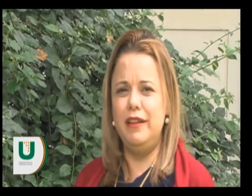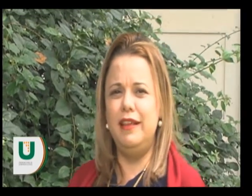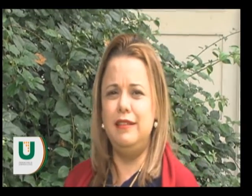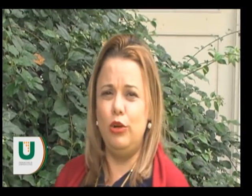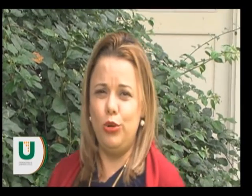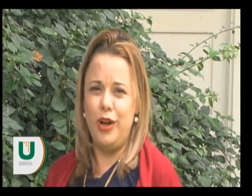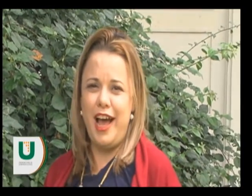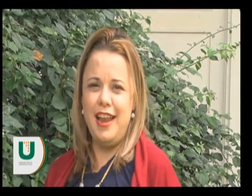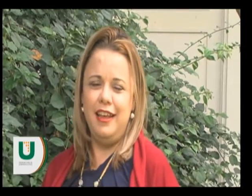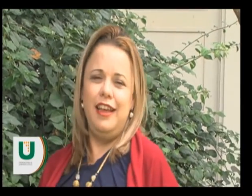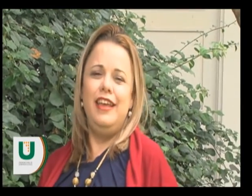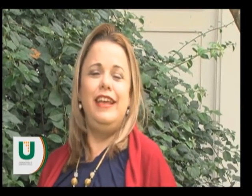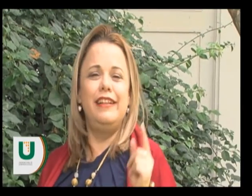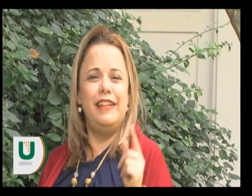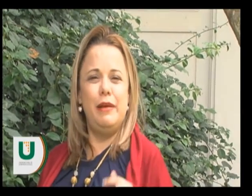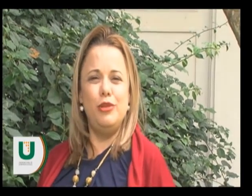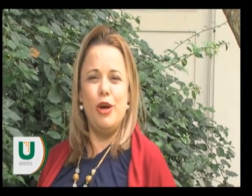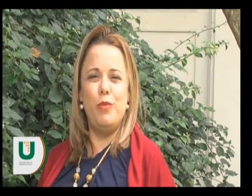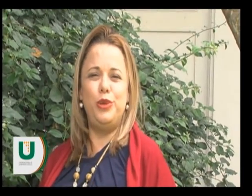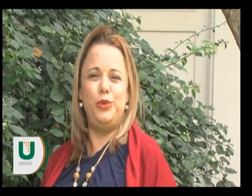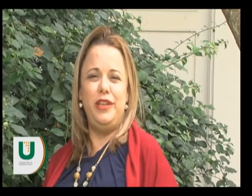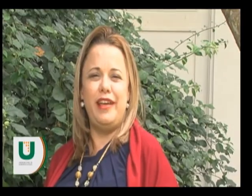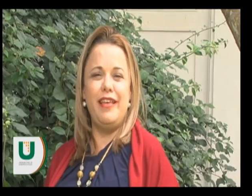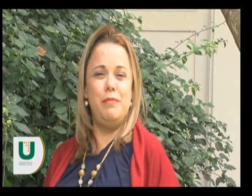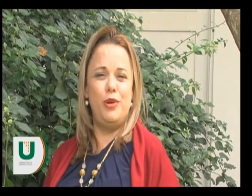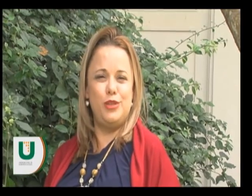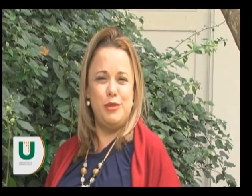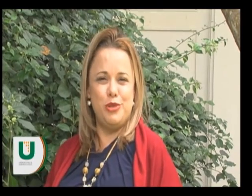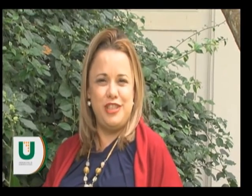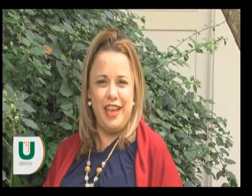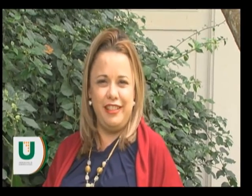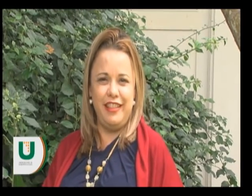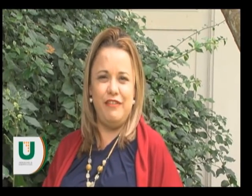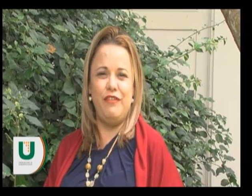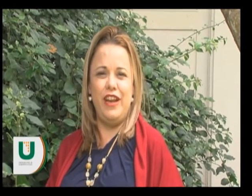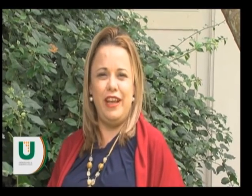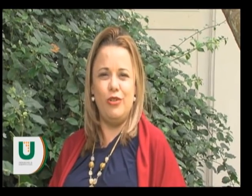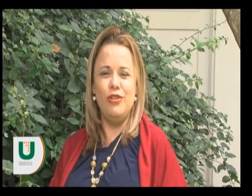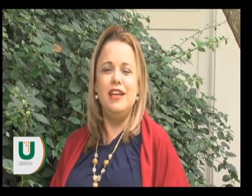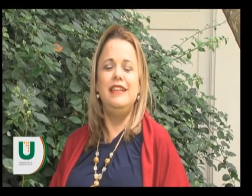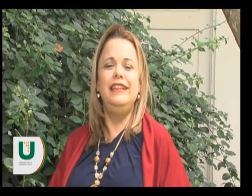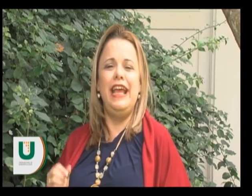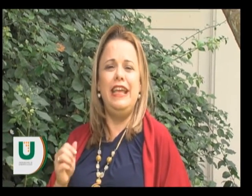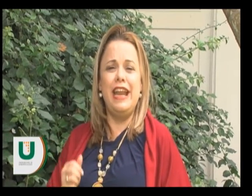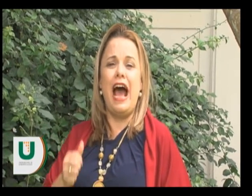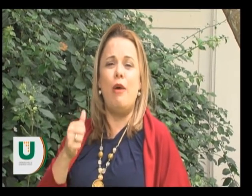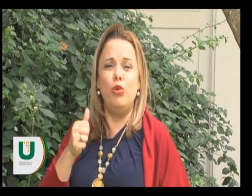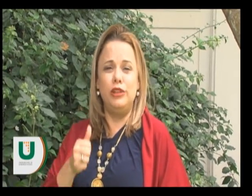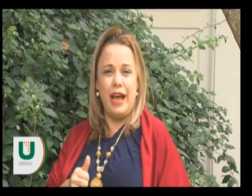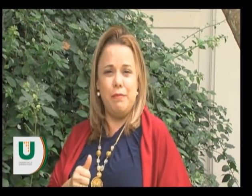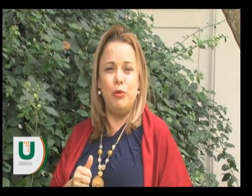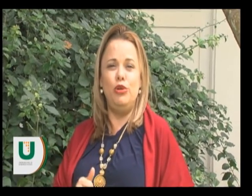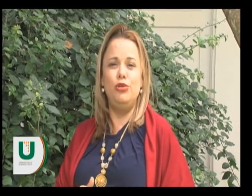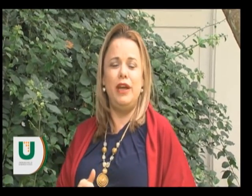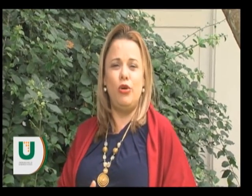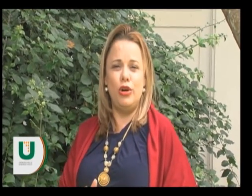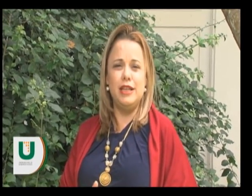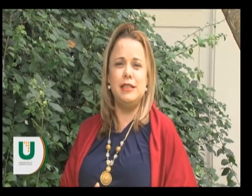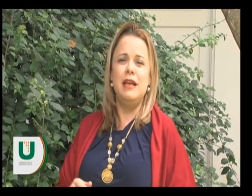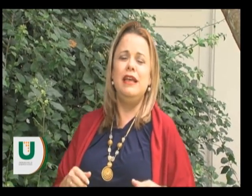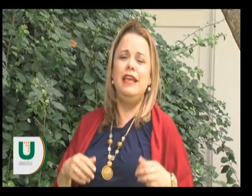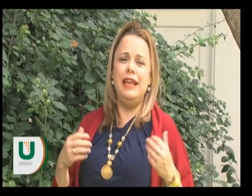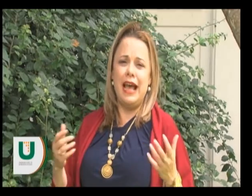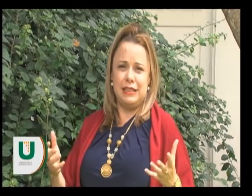resolver desde lo local y que tendremos la oportunidad el próximo 7 de febrero de ir a votar por los